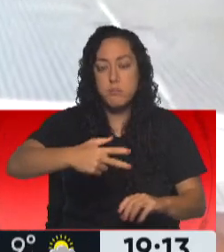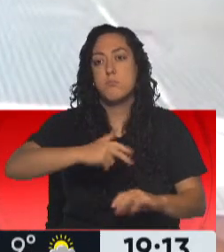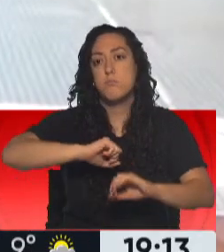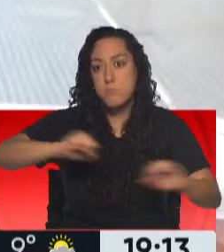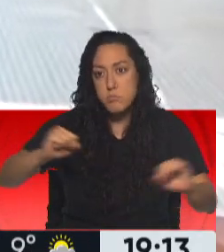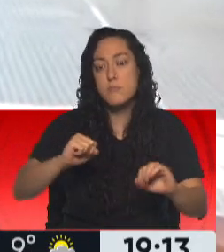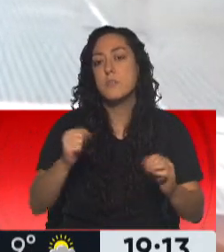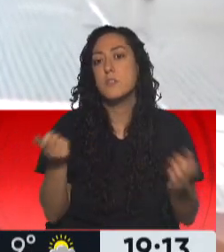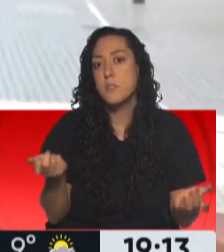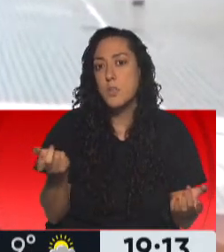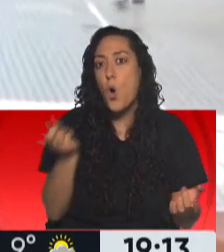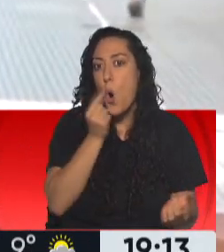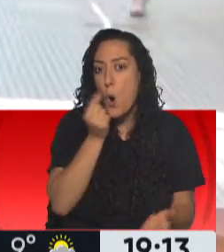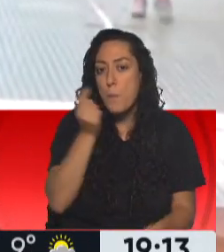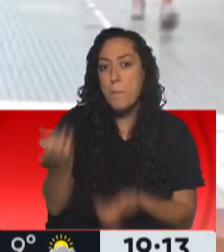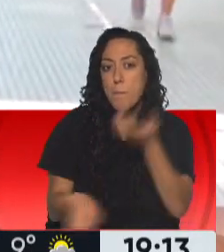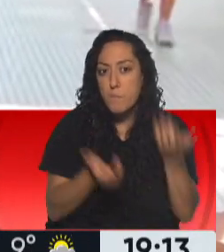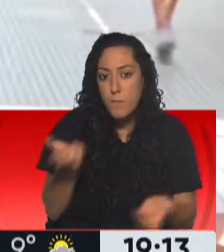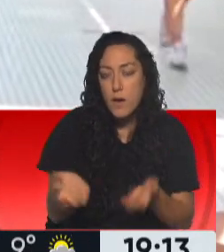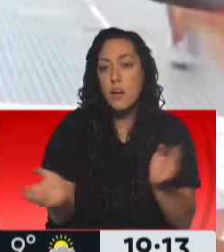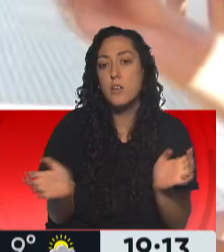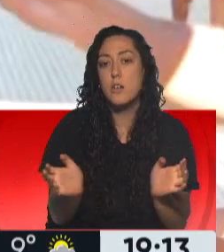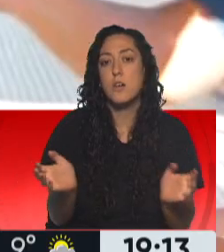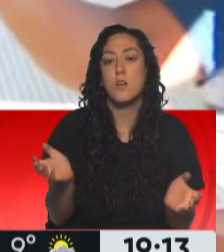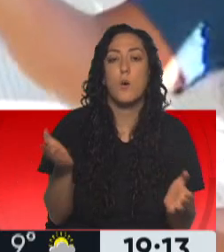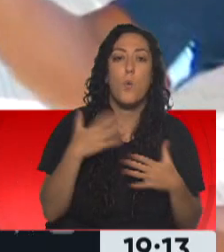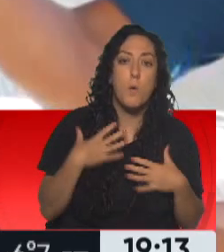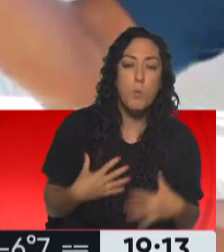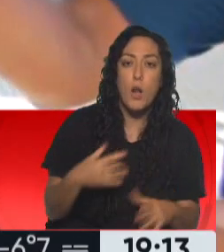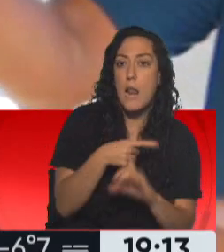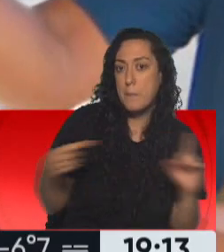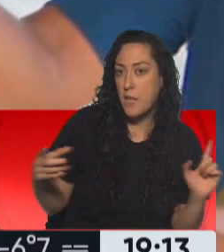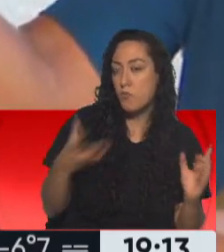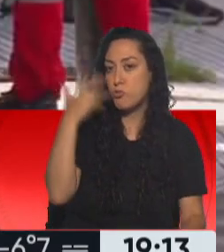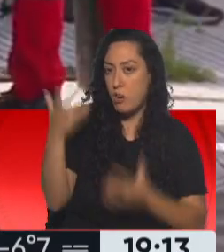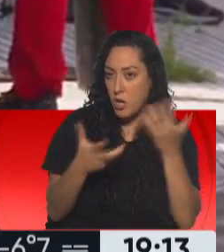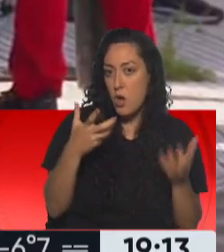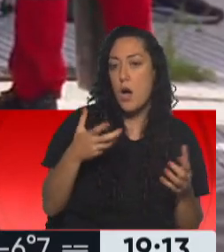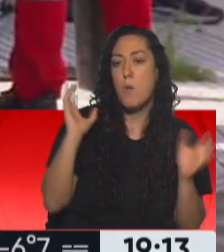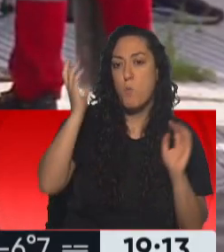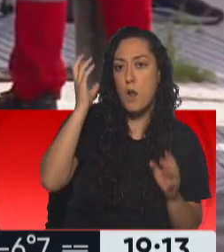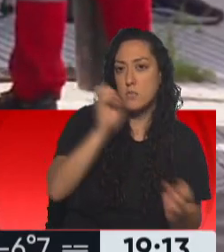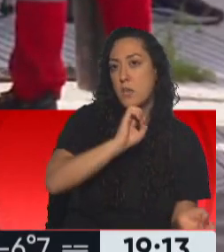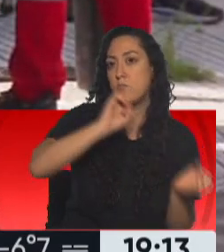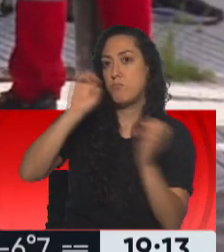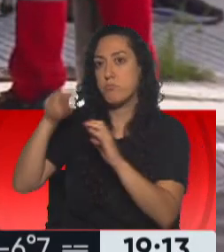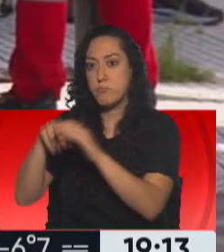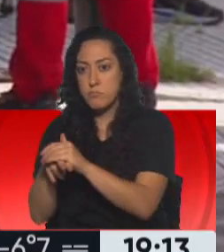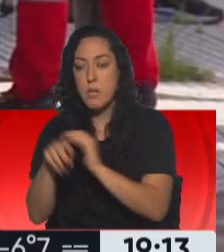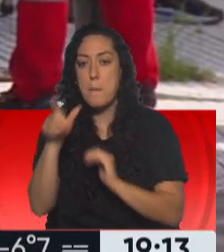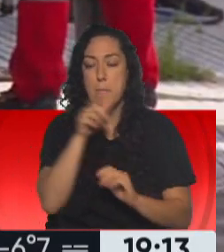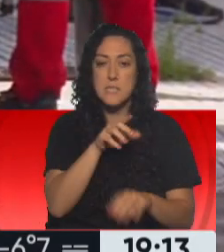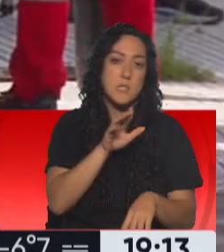que había un muchacho que se había prendido fuego en la esquina también, medio cuerpo, se lo llevó la ambulancia, pero aparentemente fue un